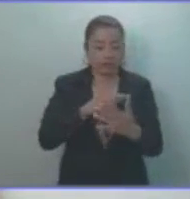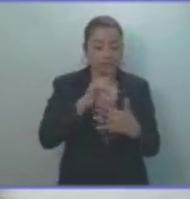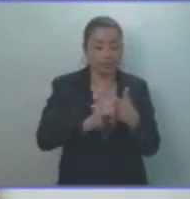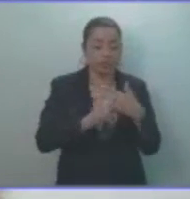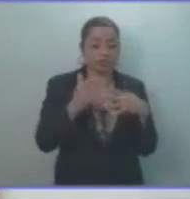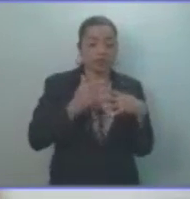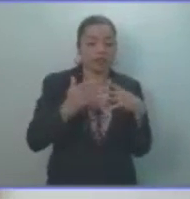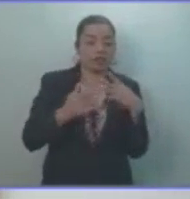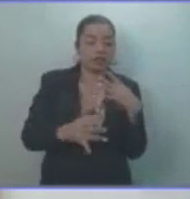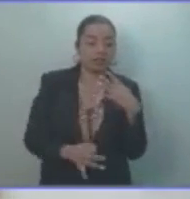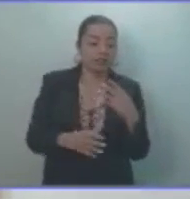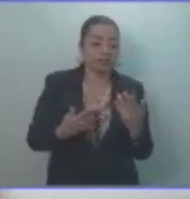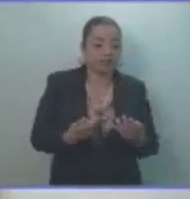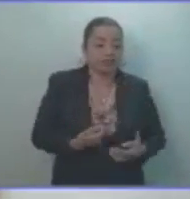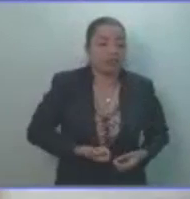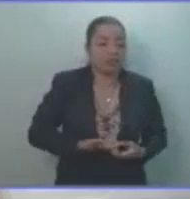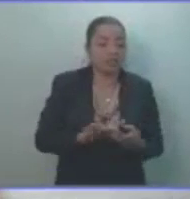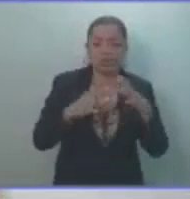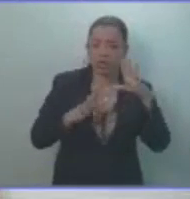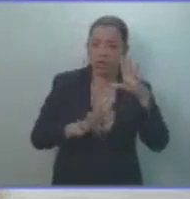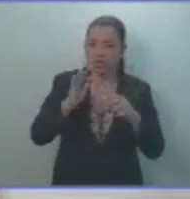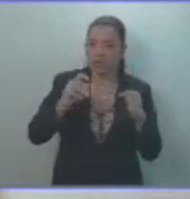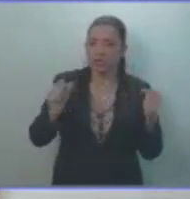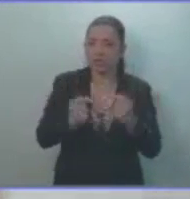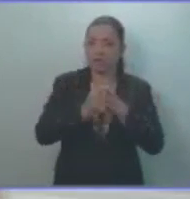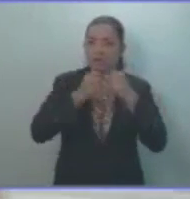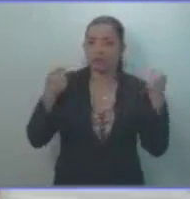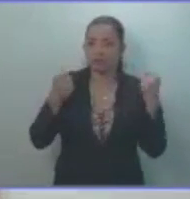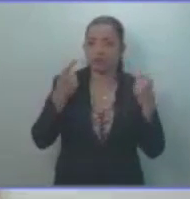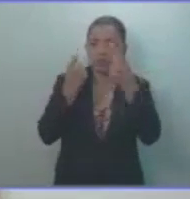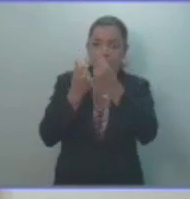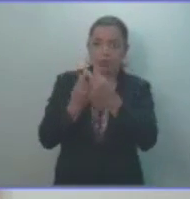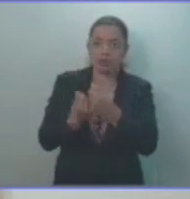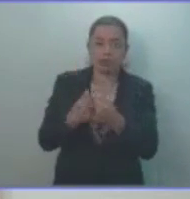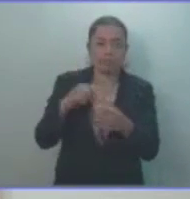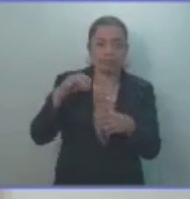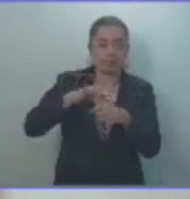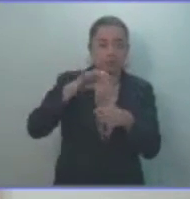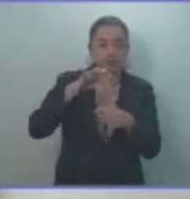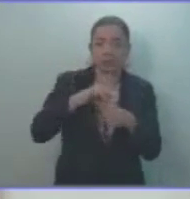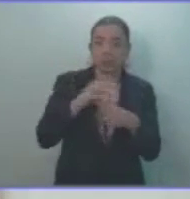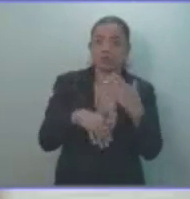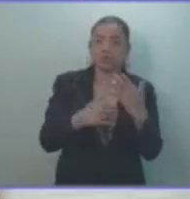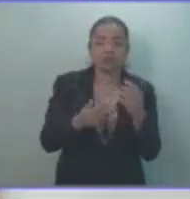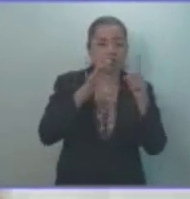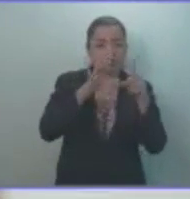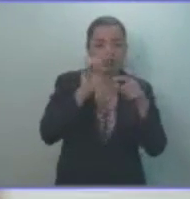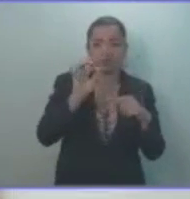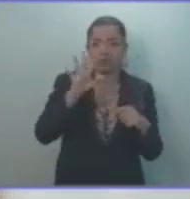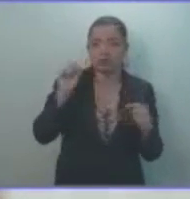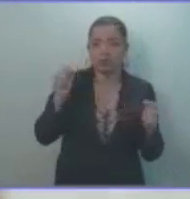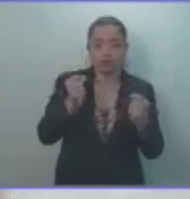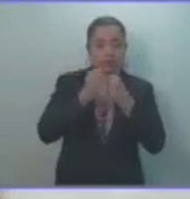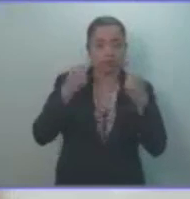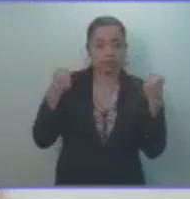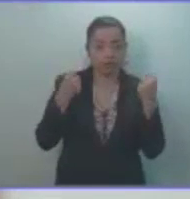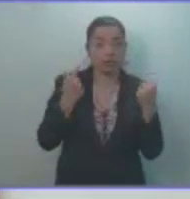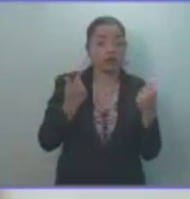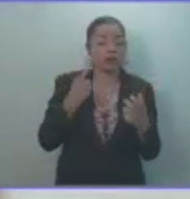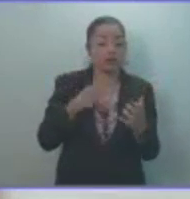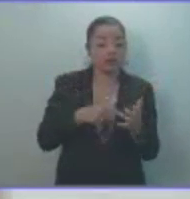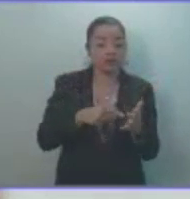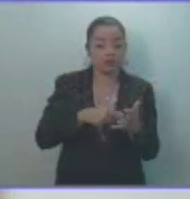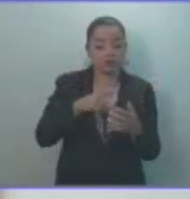ley, y me refiero a los 14 millones de complemento del presupuesto de elecciones y los 6.5 millones para la